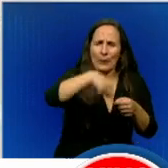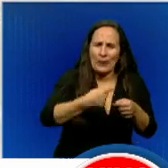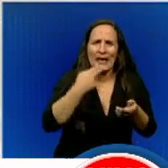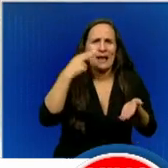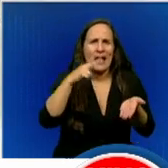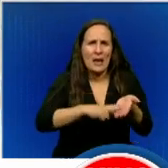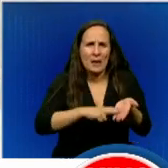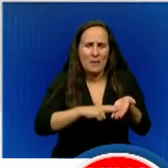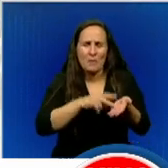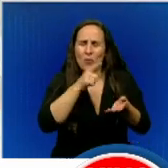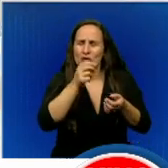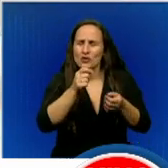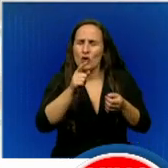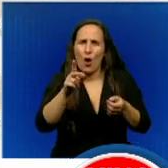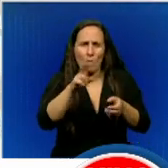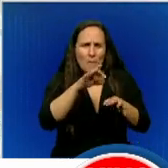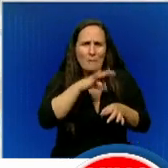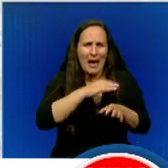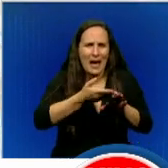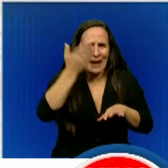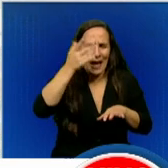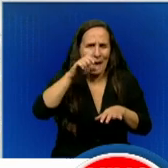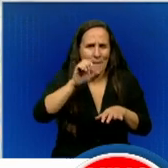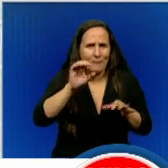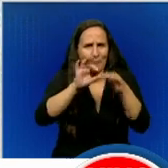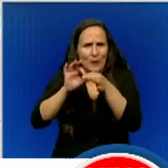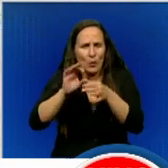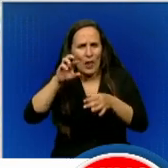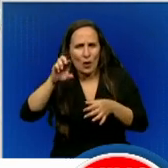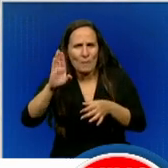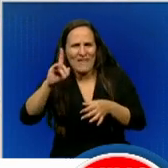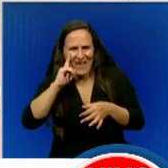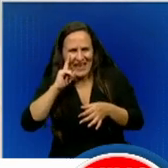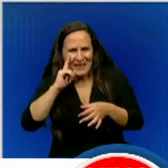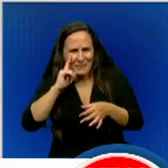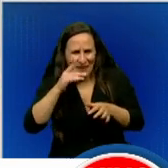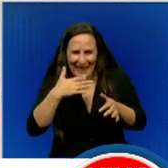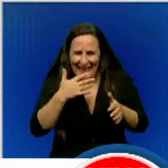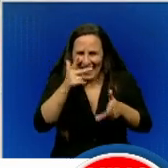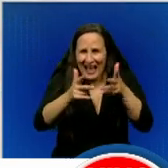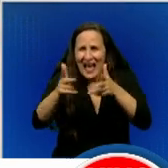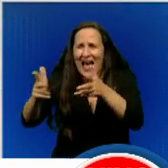impuesto a la renta corporativa y el aumento del pp y se dan cuenta de la falacia